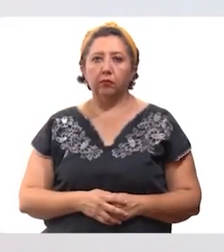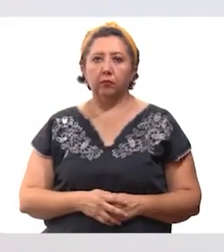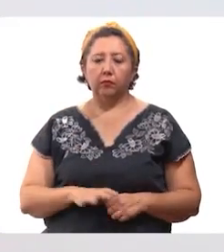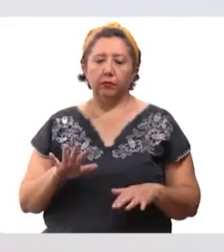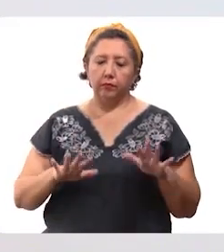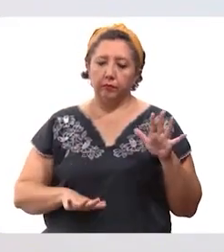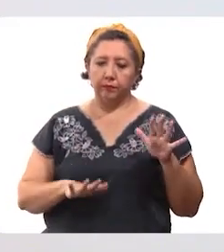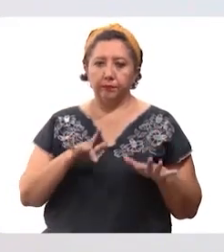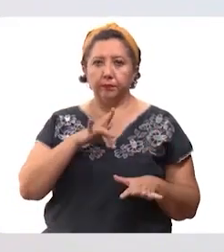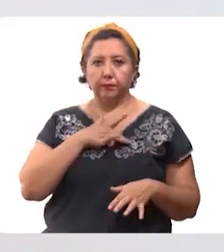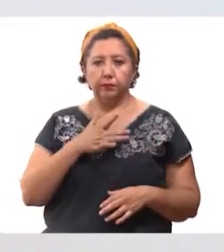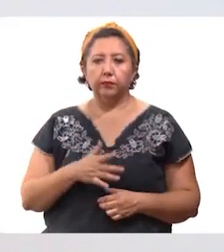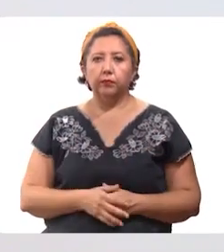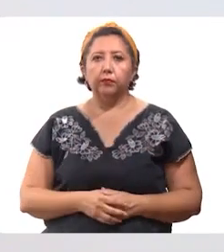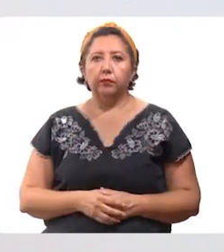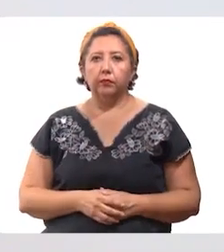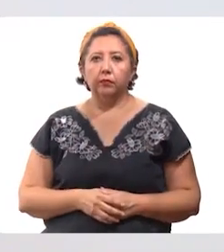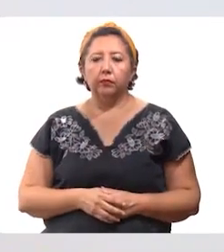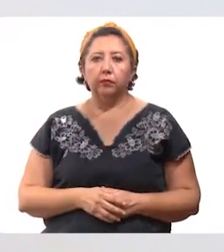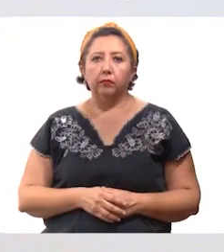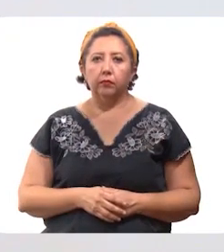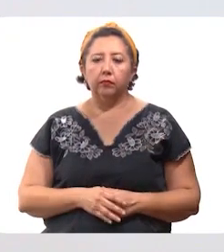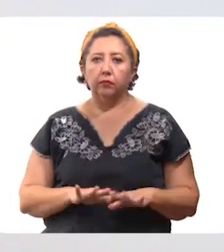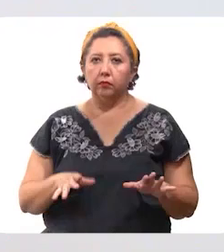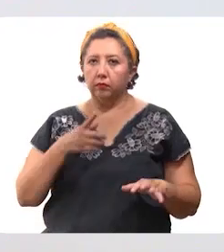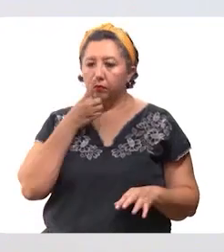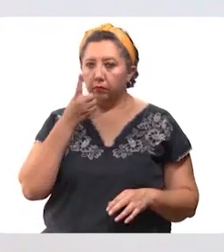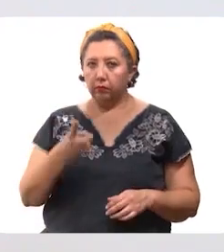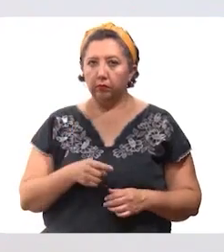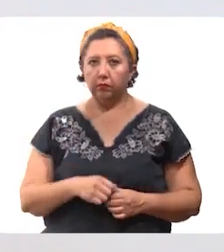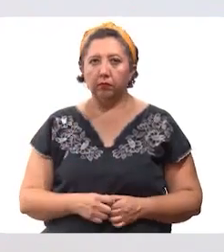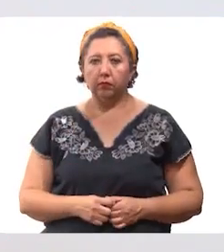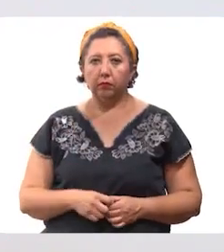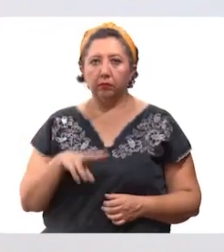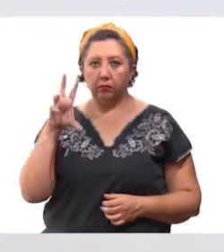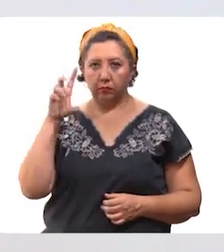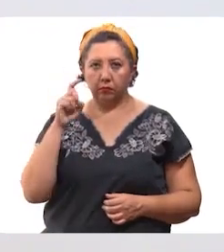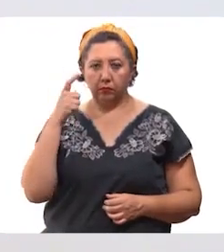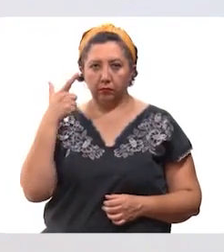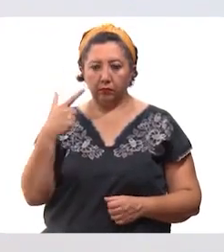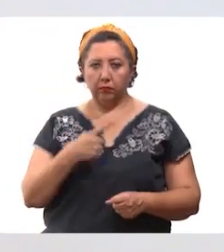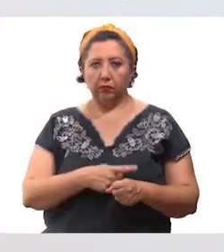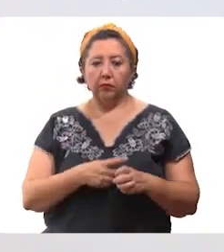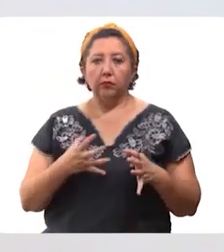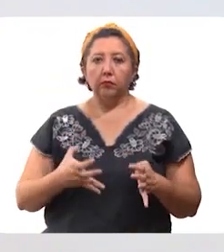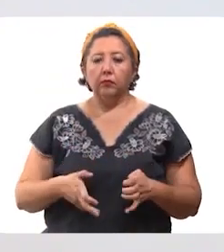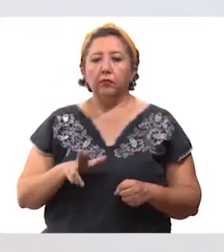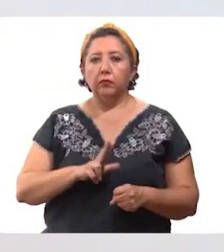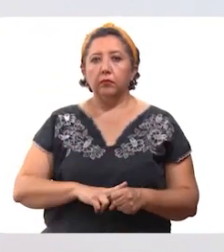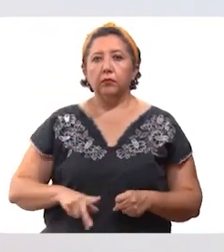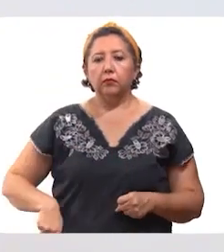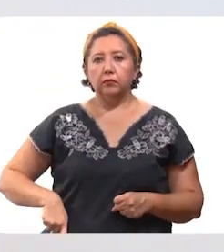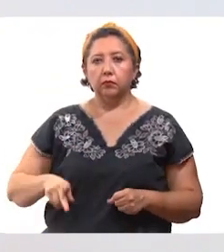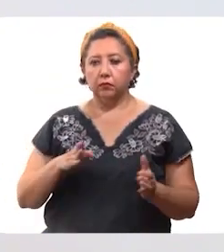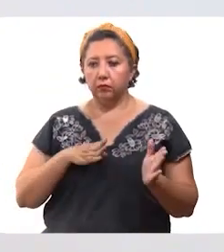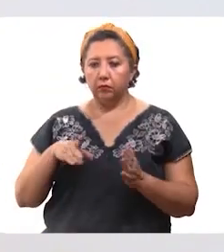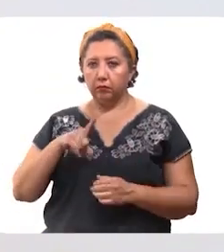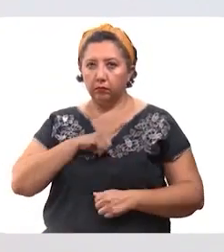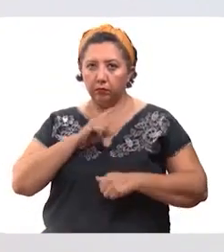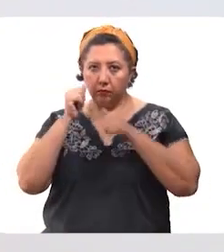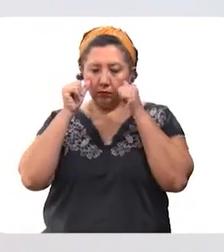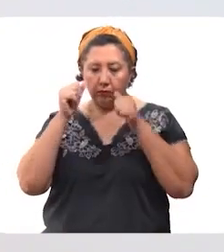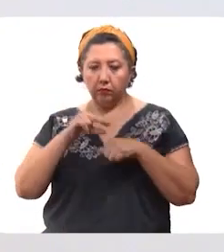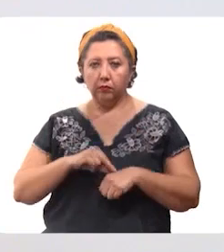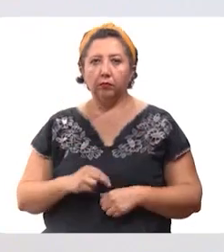Yucatán. Presentan síntomas leves. Como ya se mencionó, 37 de los casos positivos están en hospitales públicos y